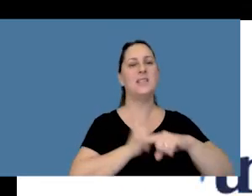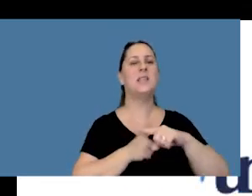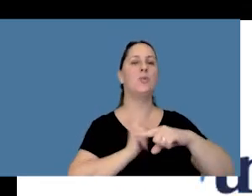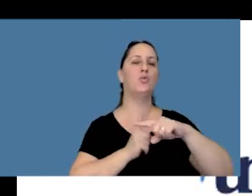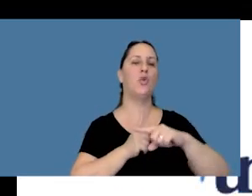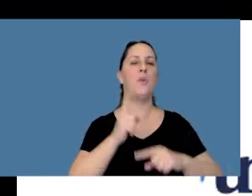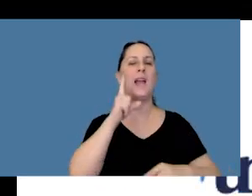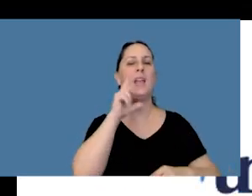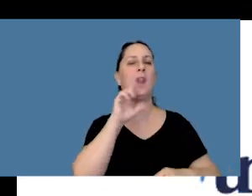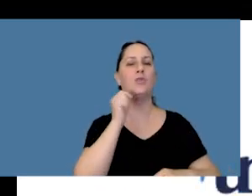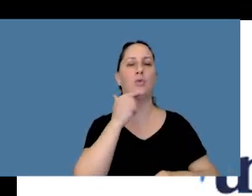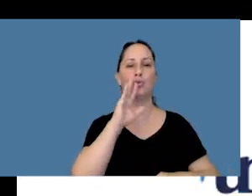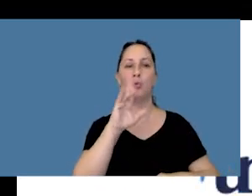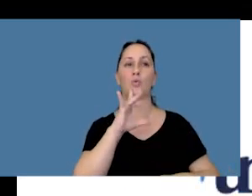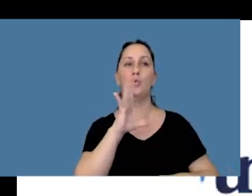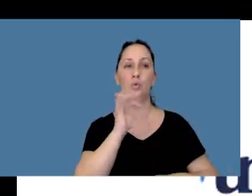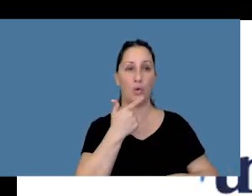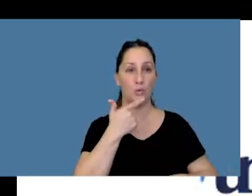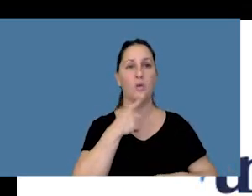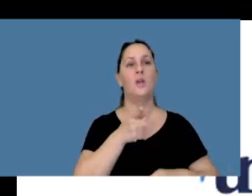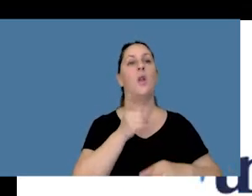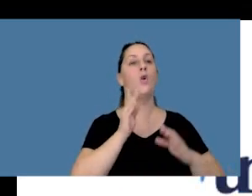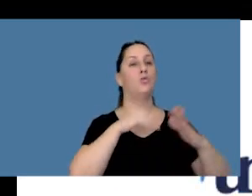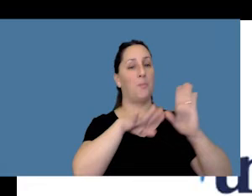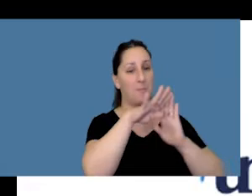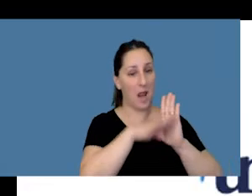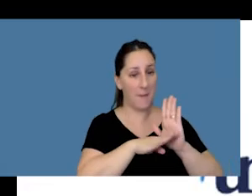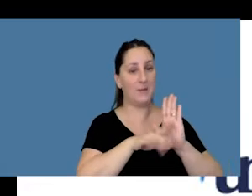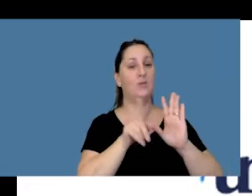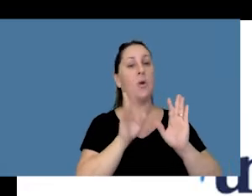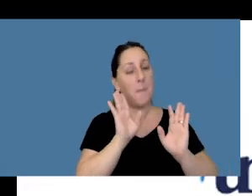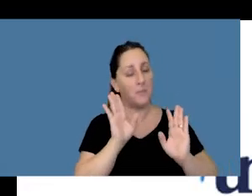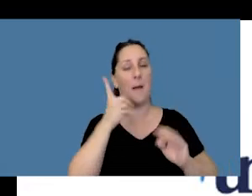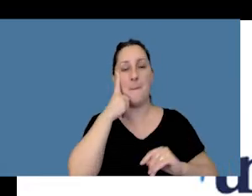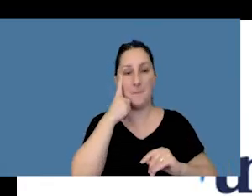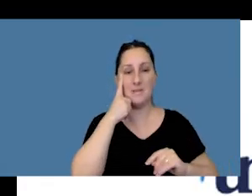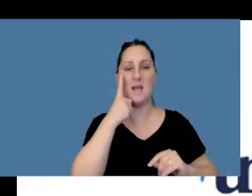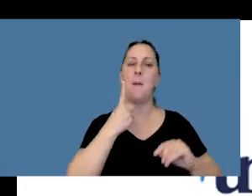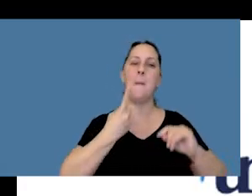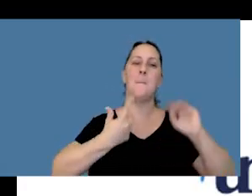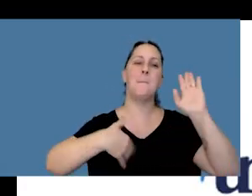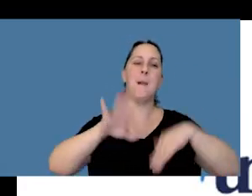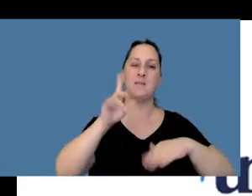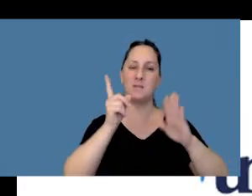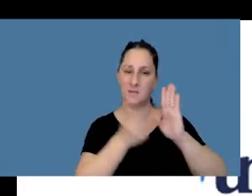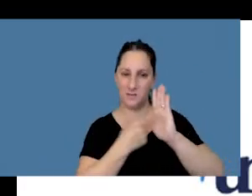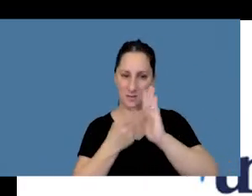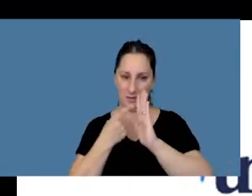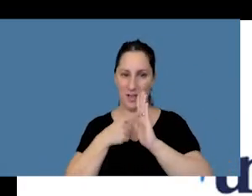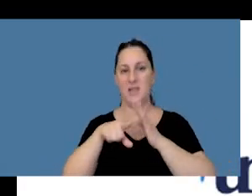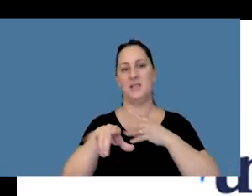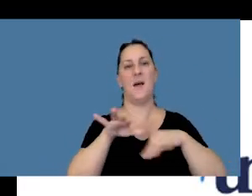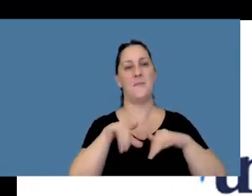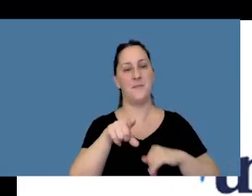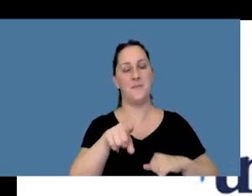los restantes parámetros, en la medida que concurran, vamos a considerar el mayor de todos ellos. Este es el caso, por